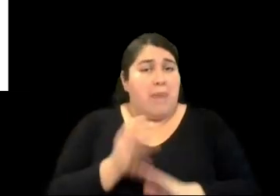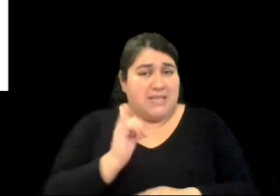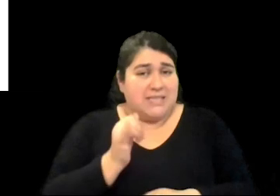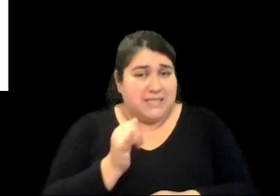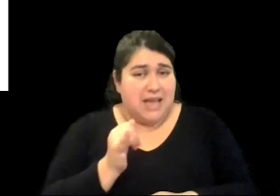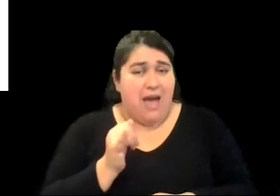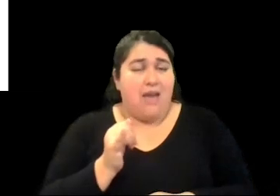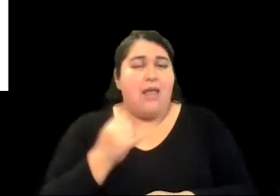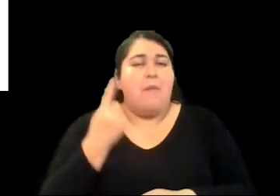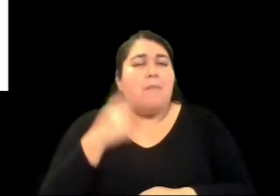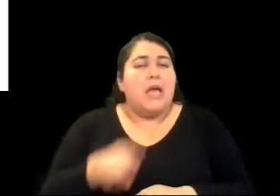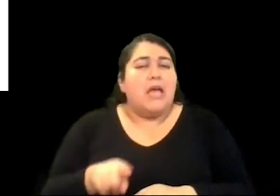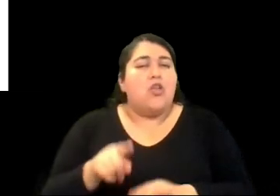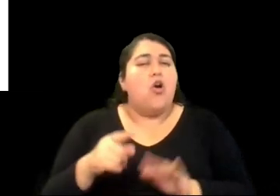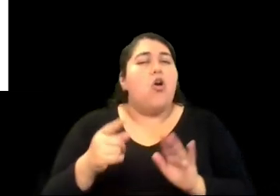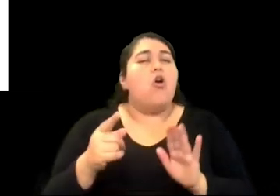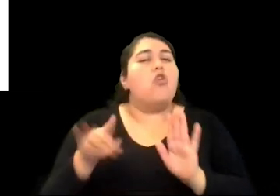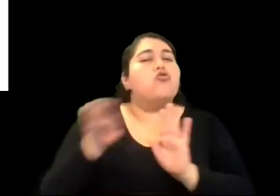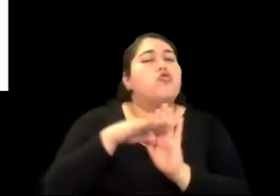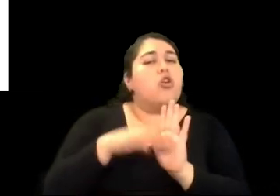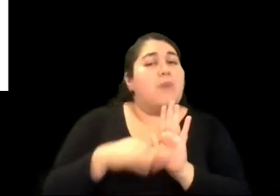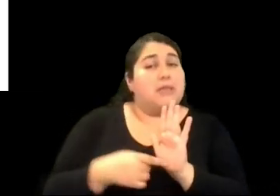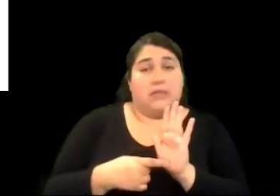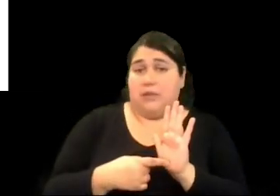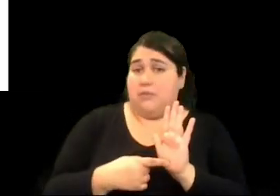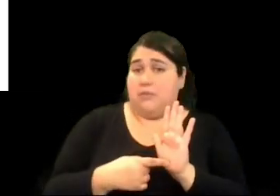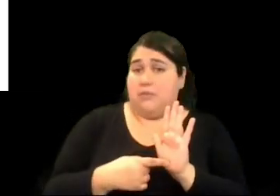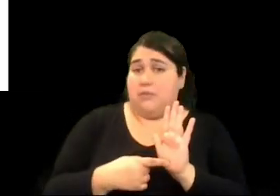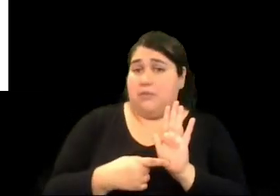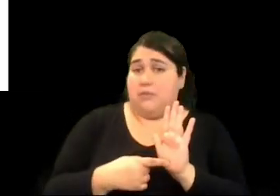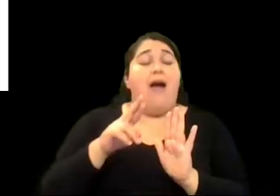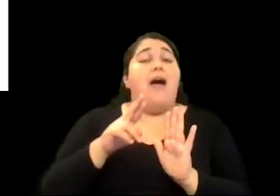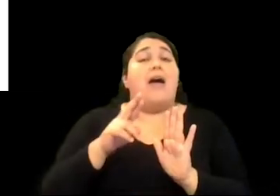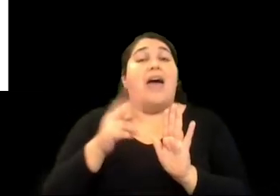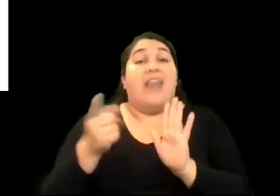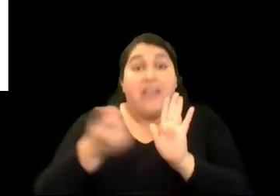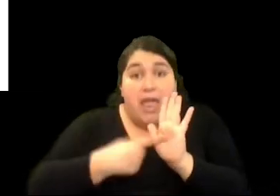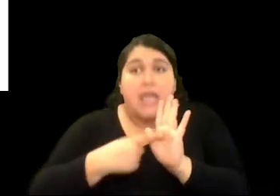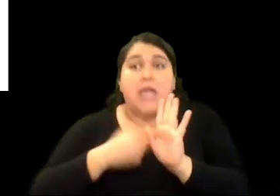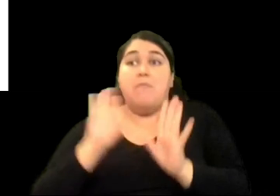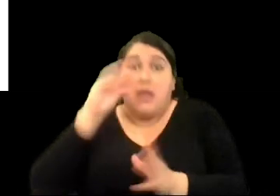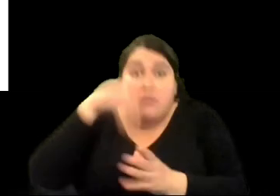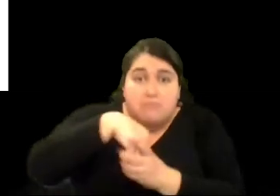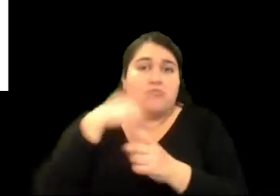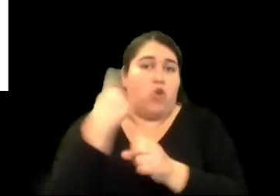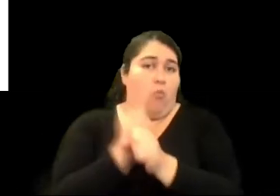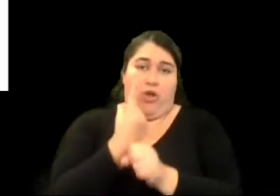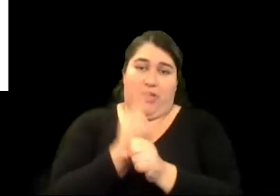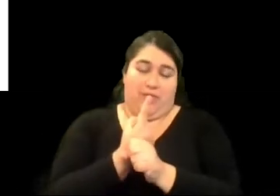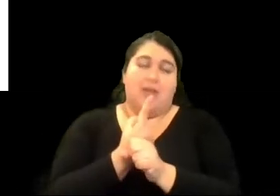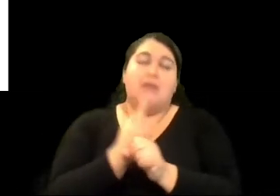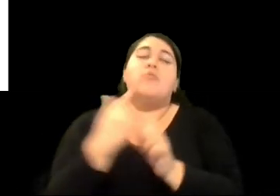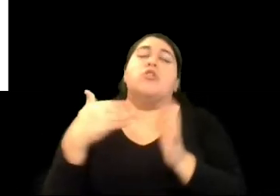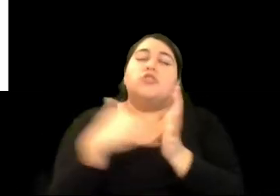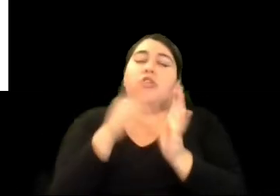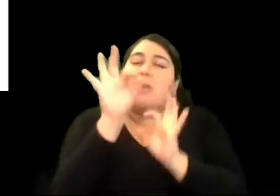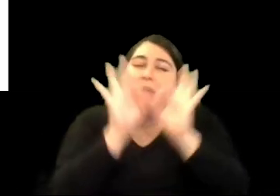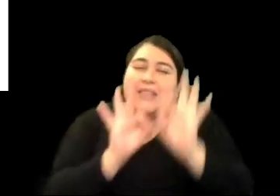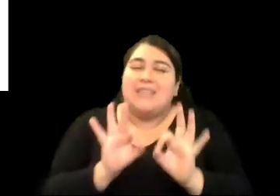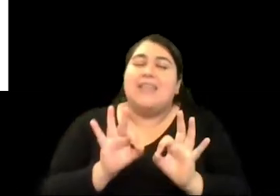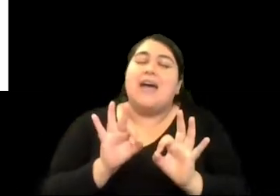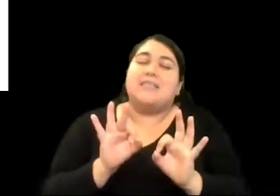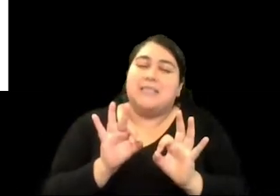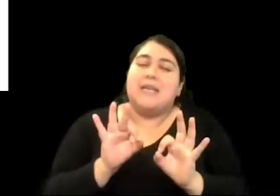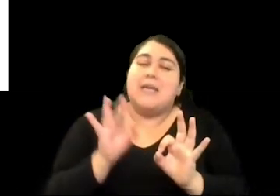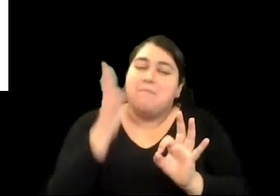previsión normativa que dice que no se puede adherir al régimen vía compensación. Por eso también hay cuestiones que tal vez me gustaría en